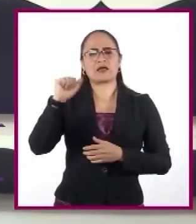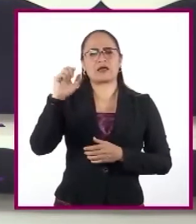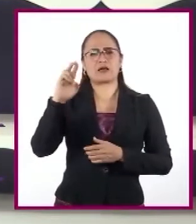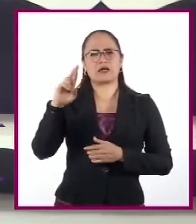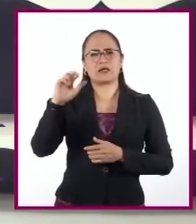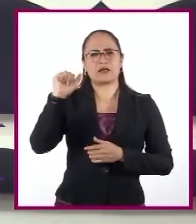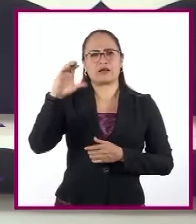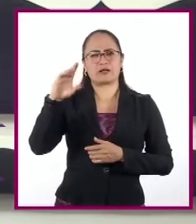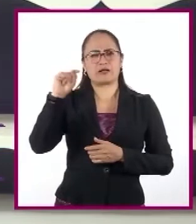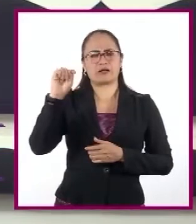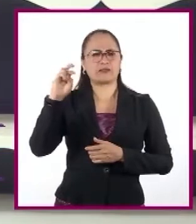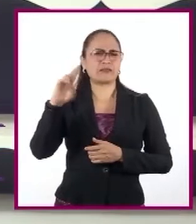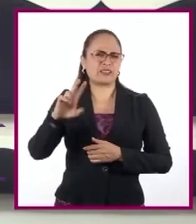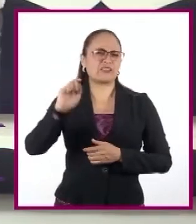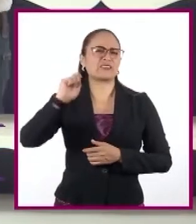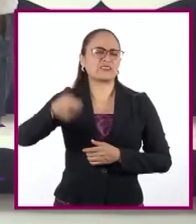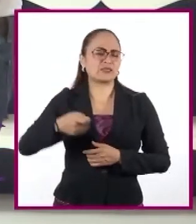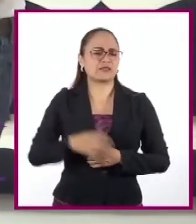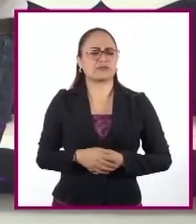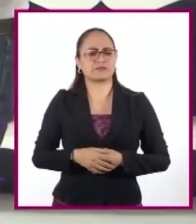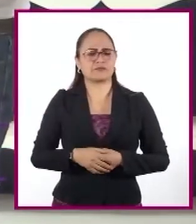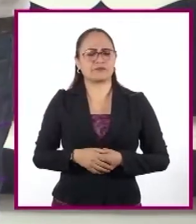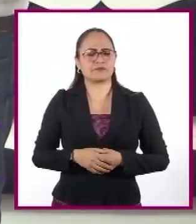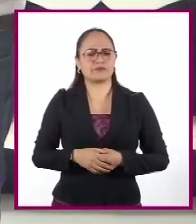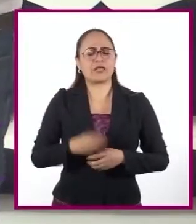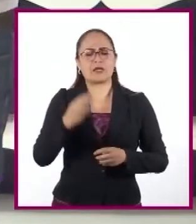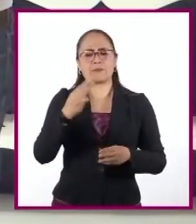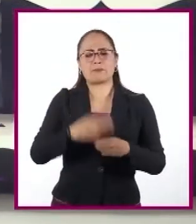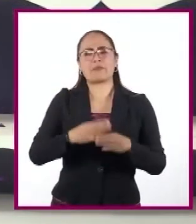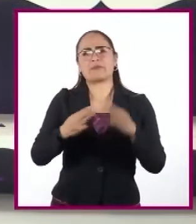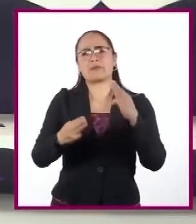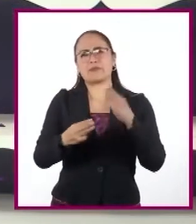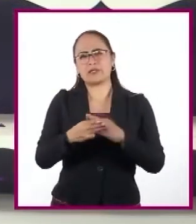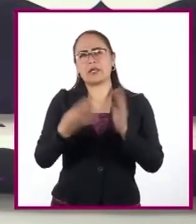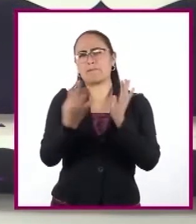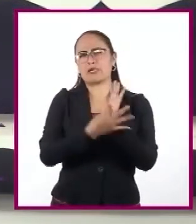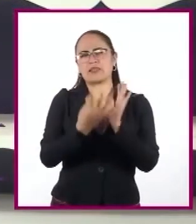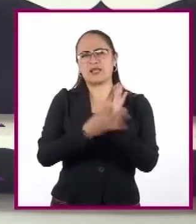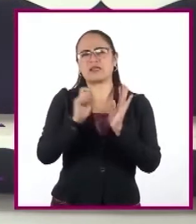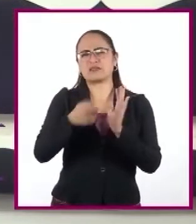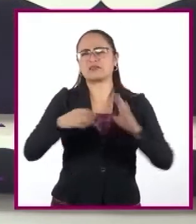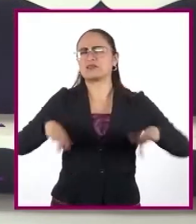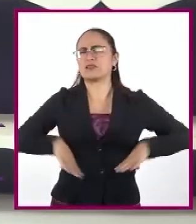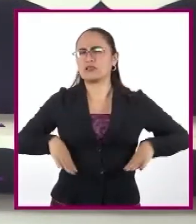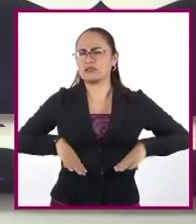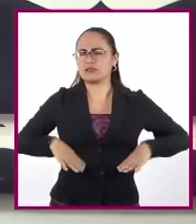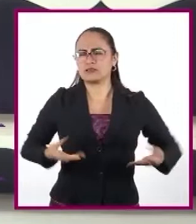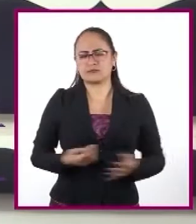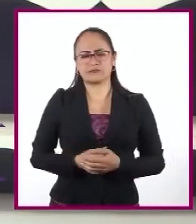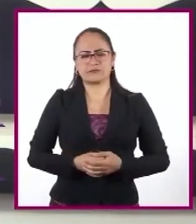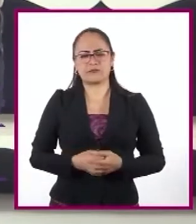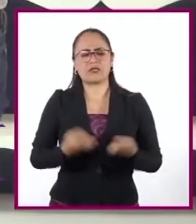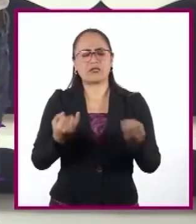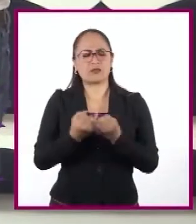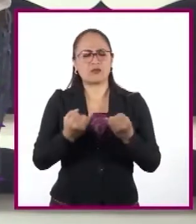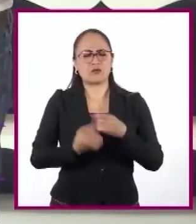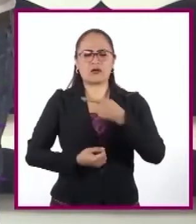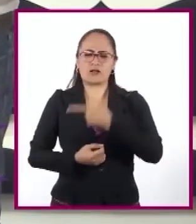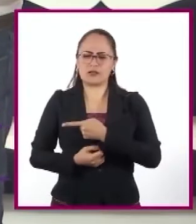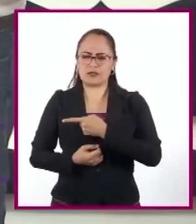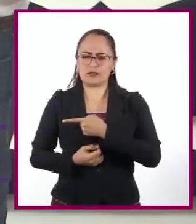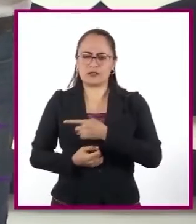químicos? ¿Qué caracteriza a los elementos metálicos? Si construimos modelos atómicos